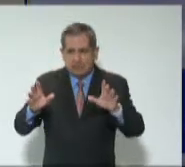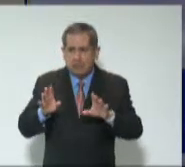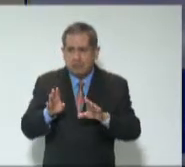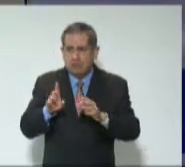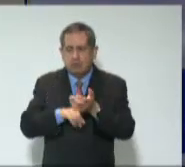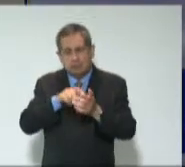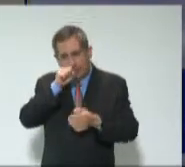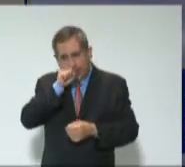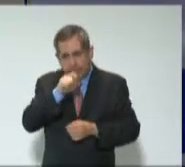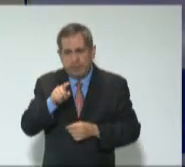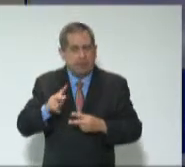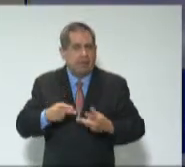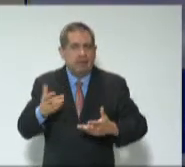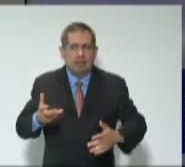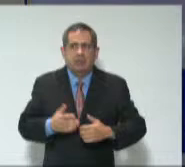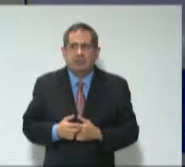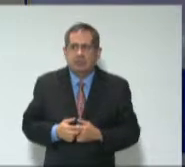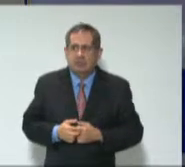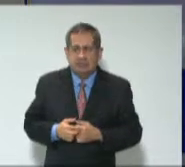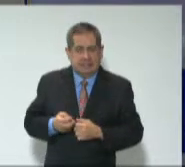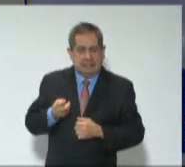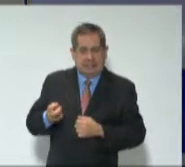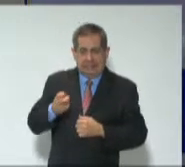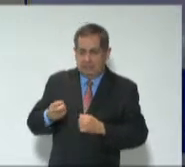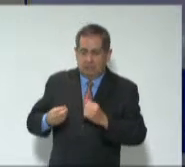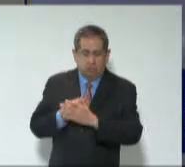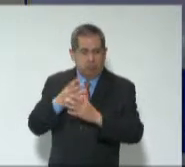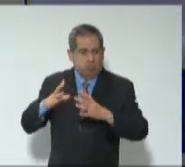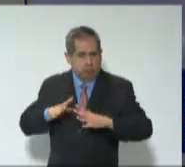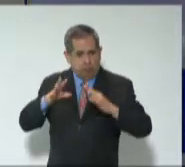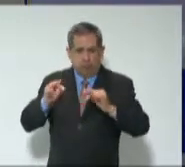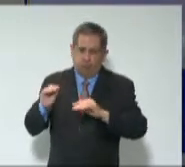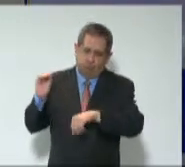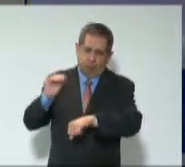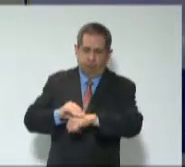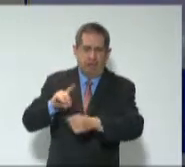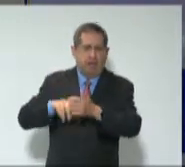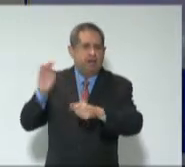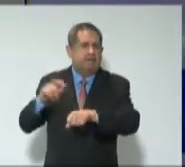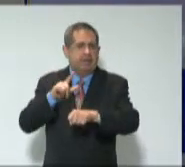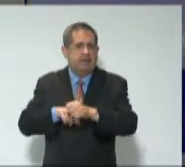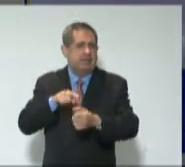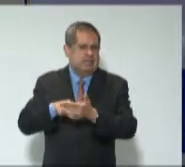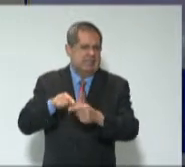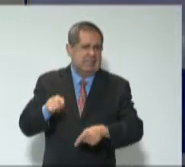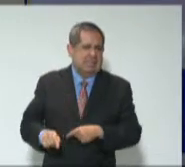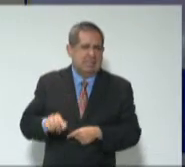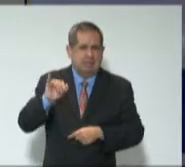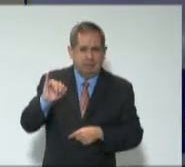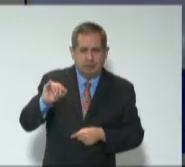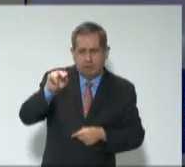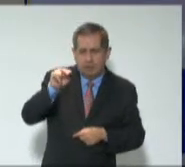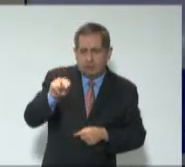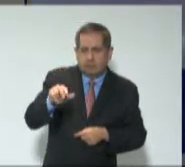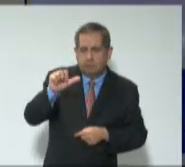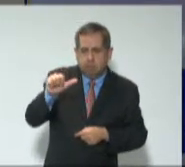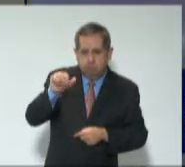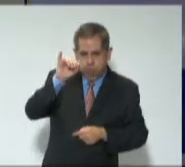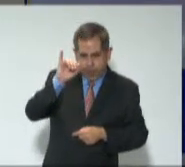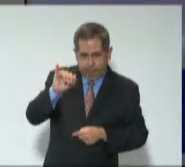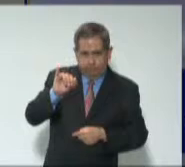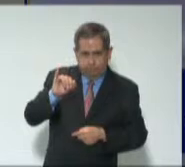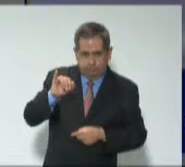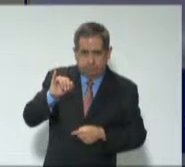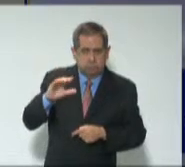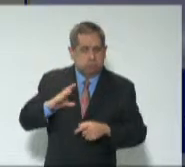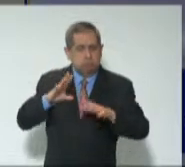así como la creación de este organismo garante Federal que es el Instituto Nacional de transparencia acceso